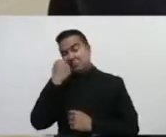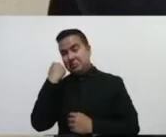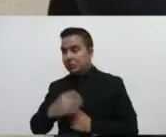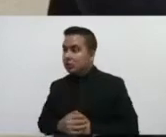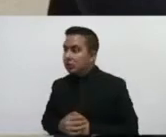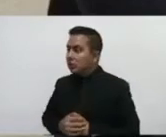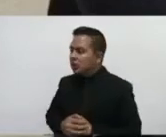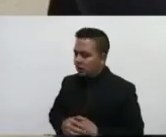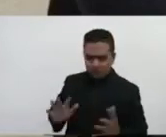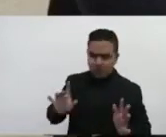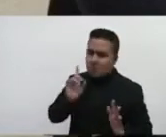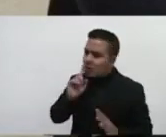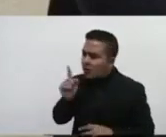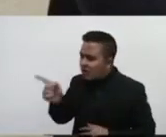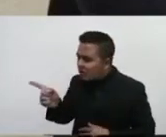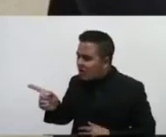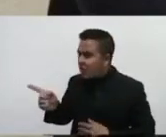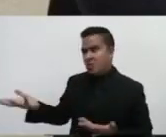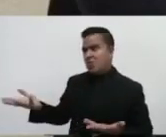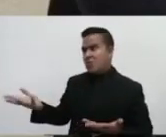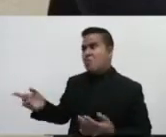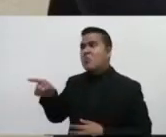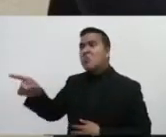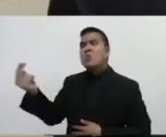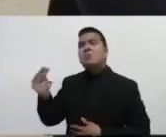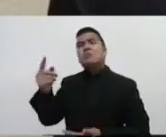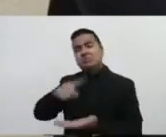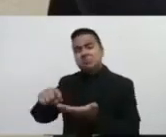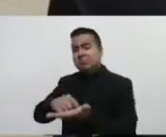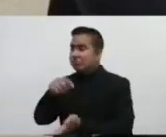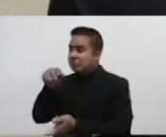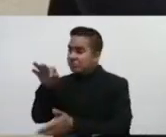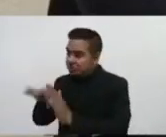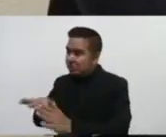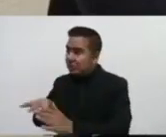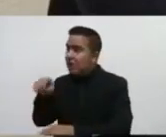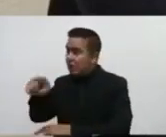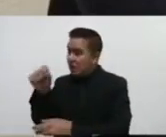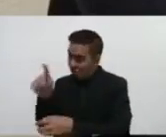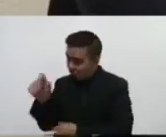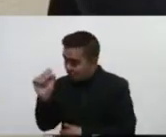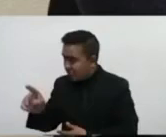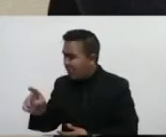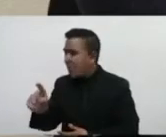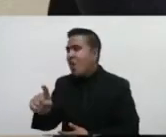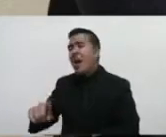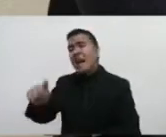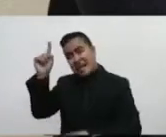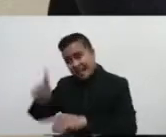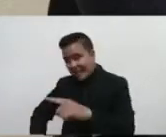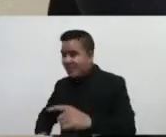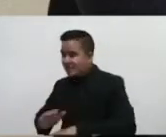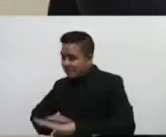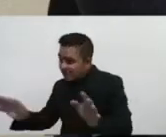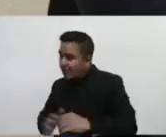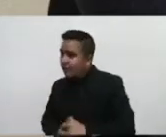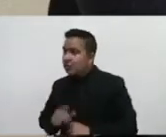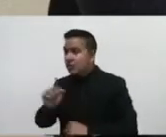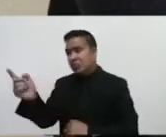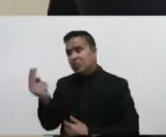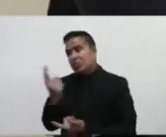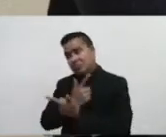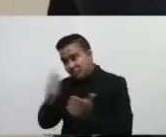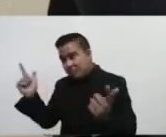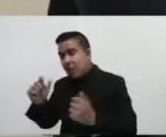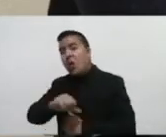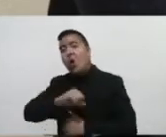y entonces ahí llegaba una mujer y encontraba a otra mujer golpeada y le decía, es que tú ya deja de votar por